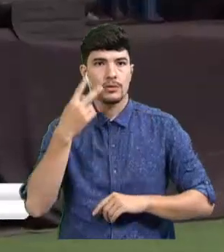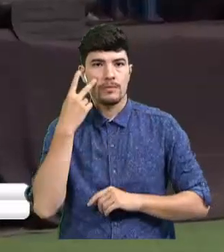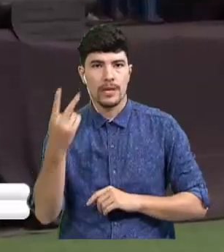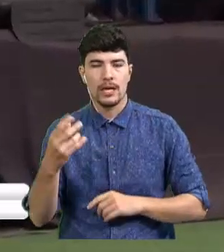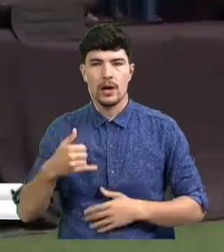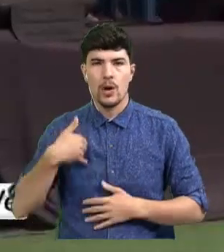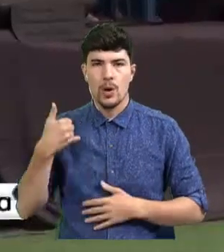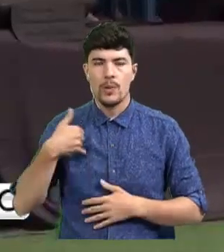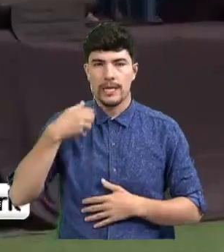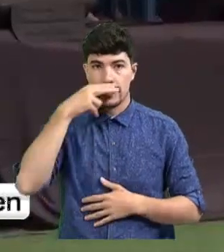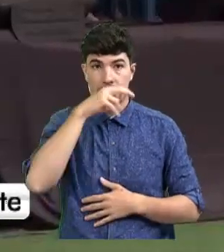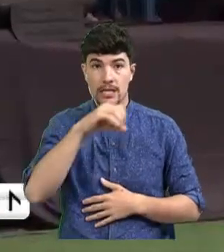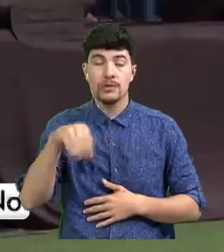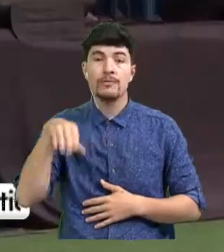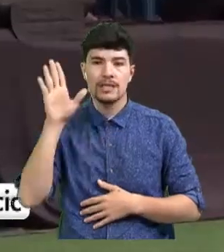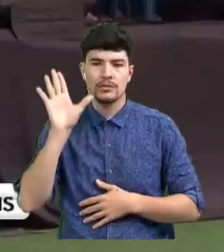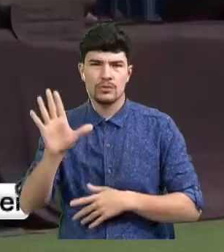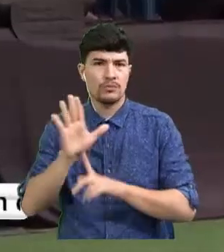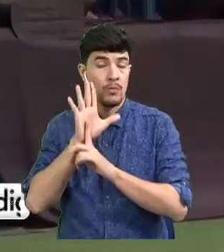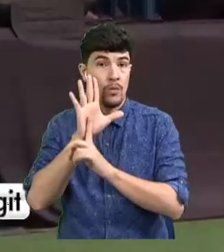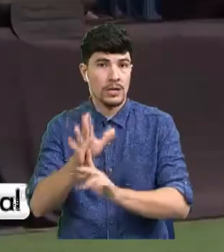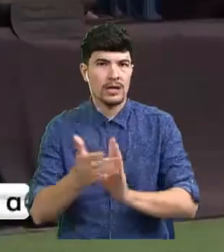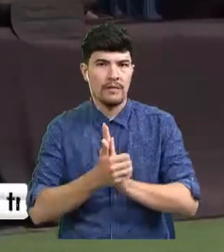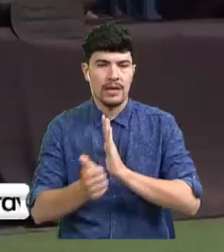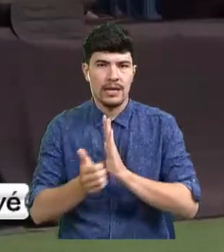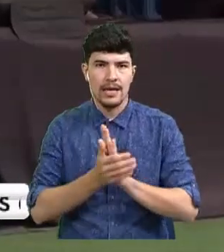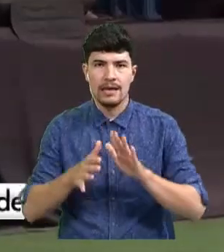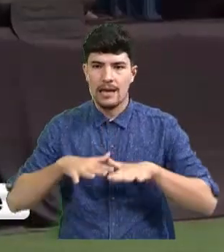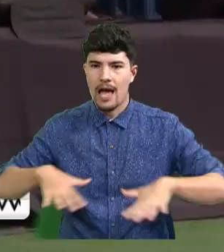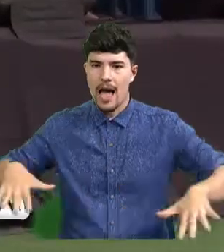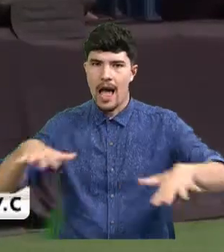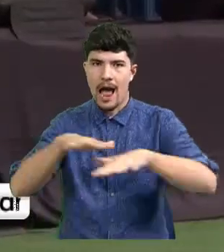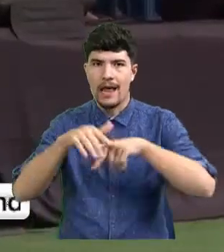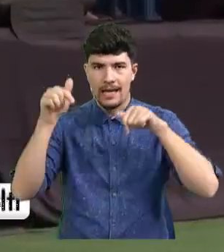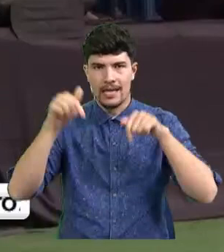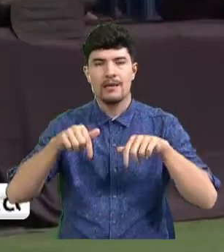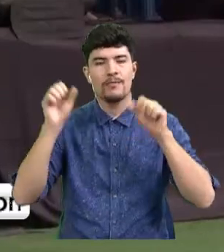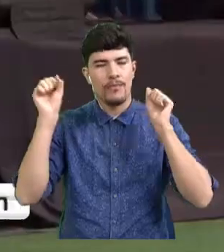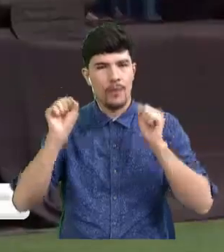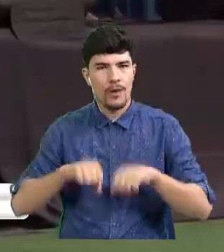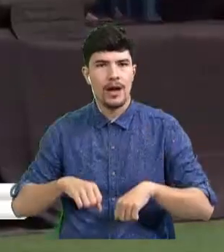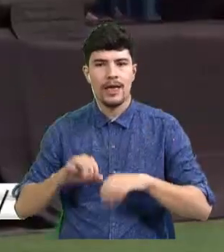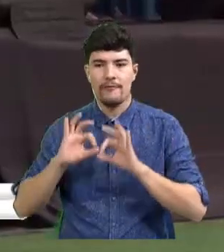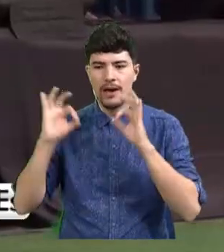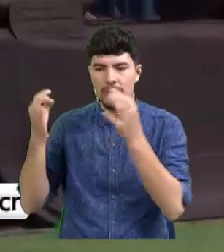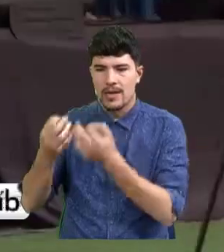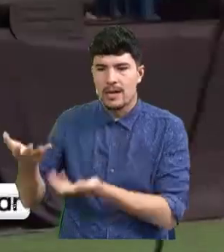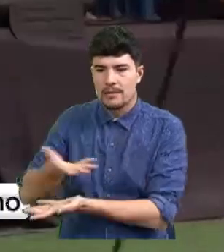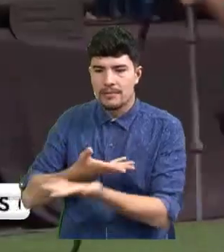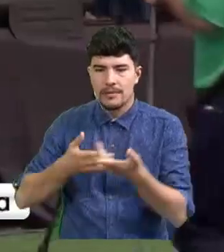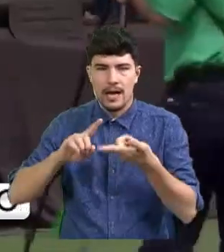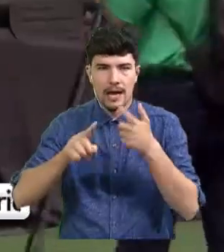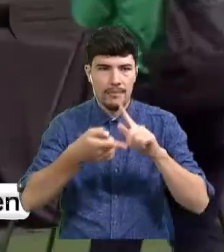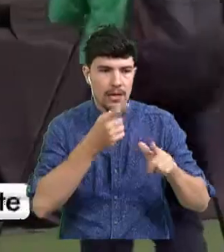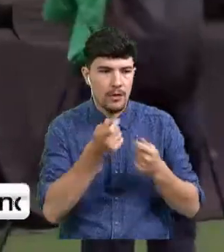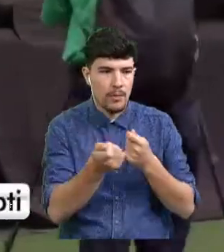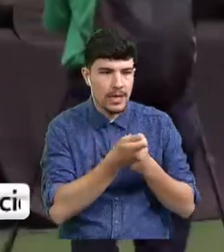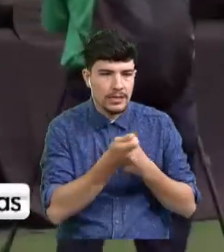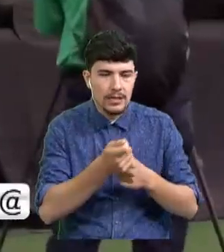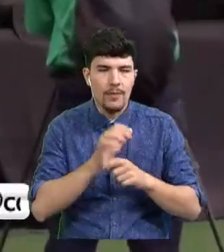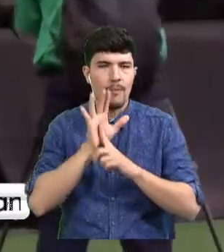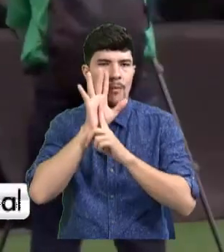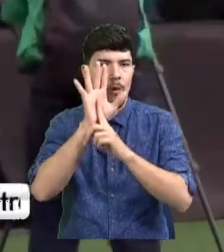jóvenes y niños sobre todo que nos muestran su talento y en un gran escenario como este en donde pueden con sus familiares y sus amigos, los vecinos, mostrar